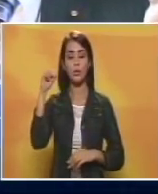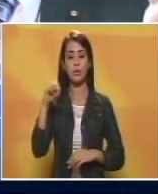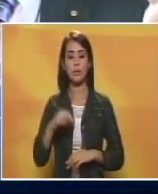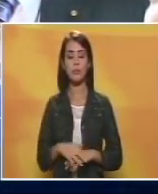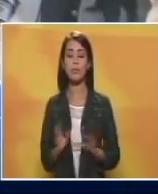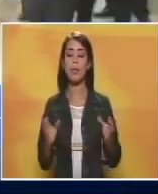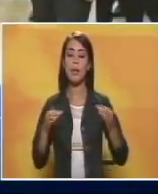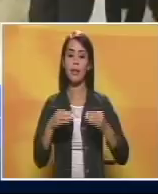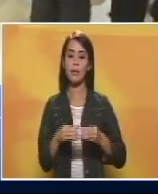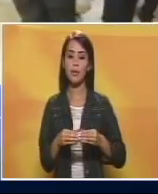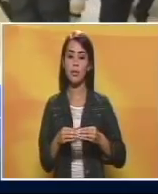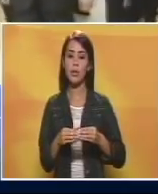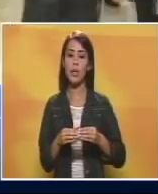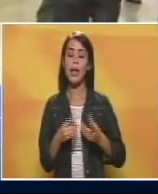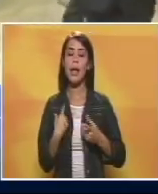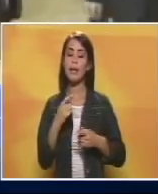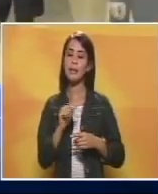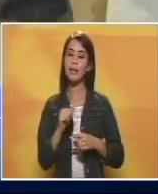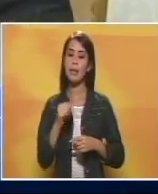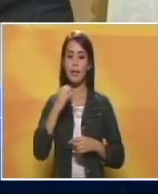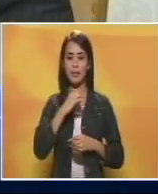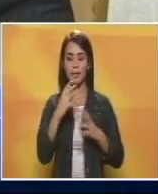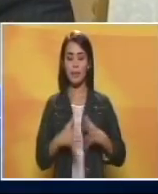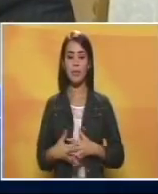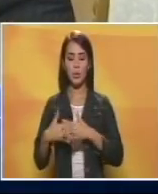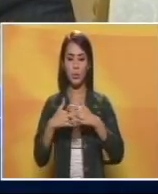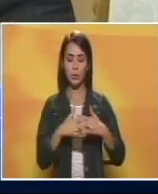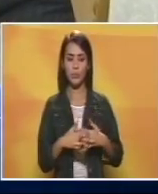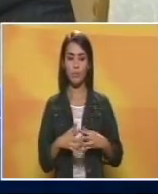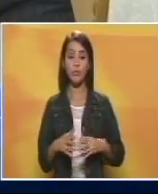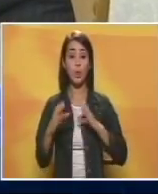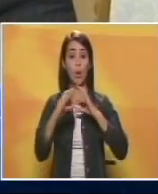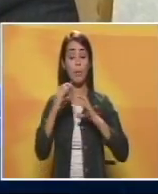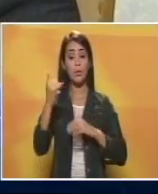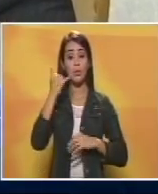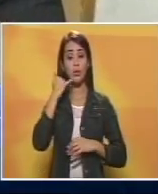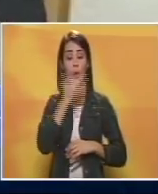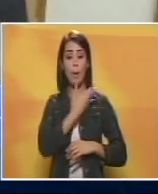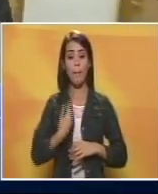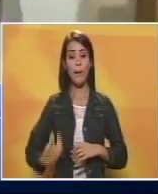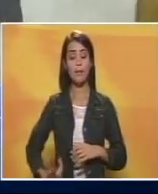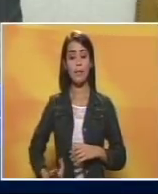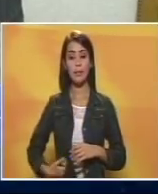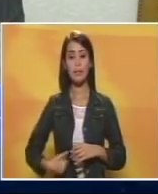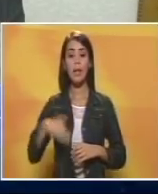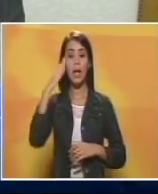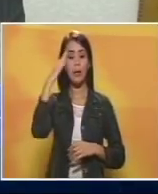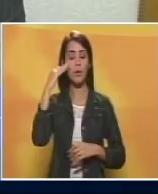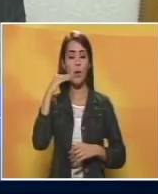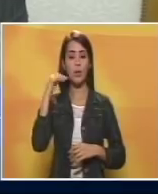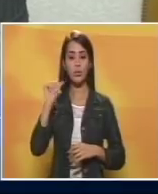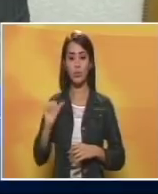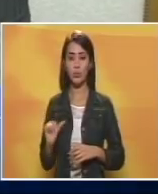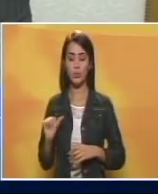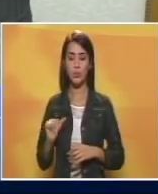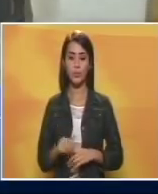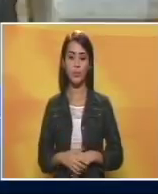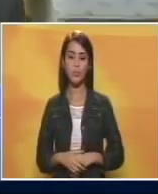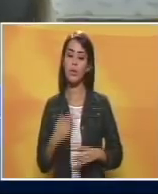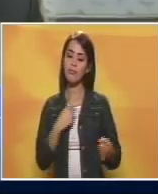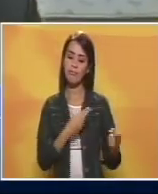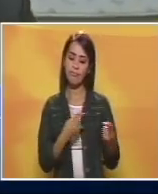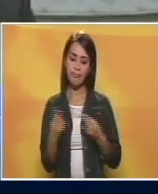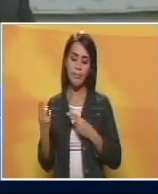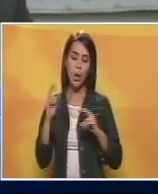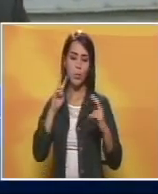cumbres entre Seúl y Estados Unidos con Pyongyang. En una conversación telefónica con el presidente surcoreano Moon Jae-in, Abe dio la